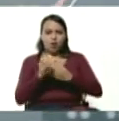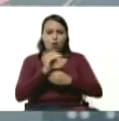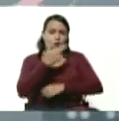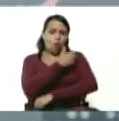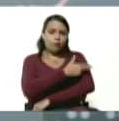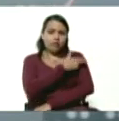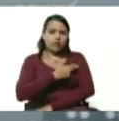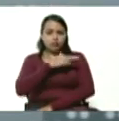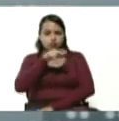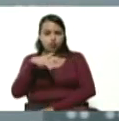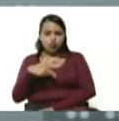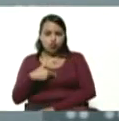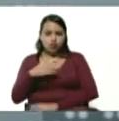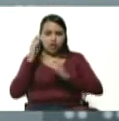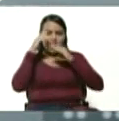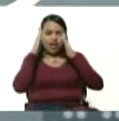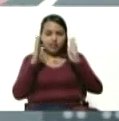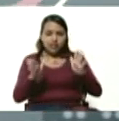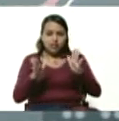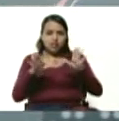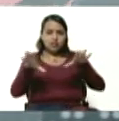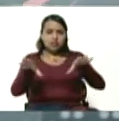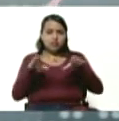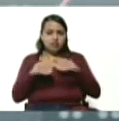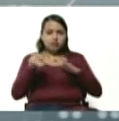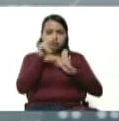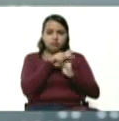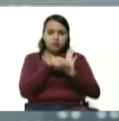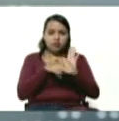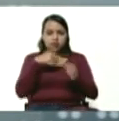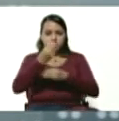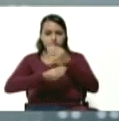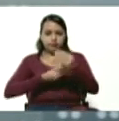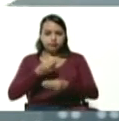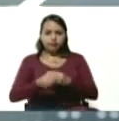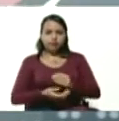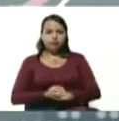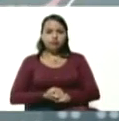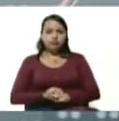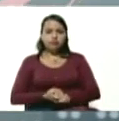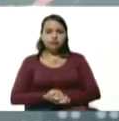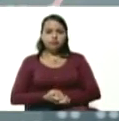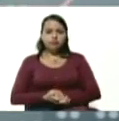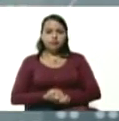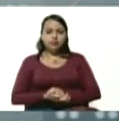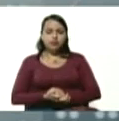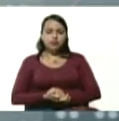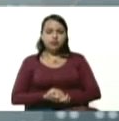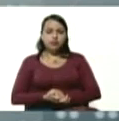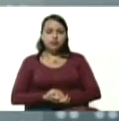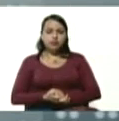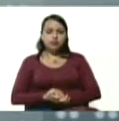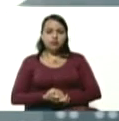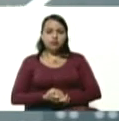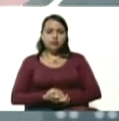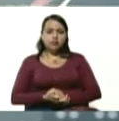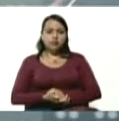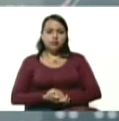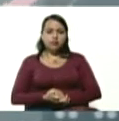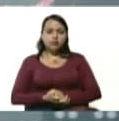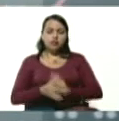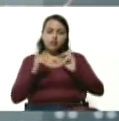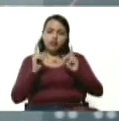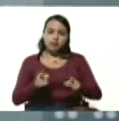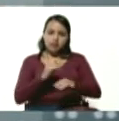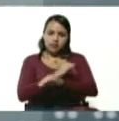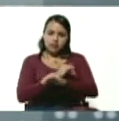atenderlo cumpliendo los protocolos que ya se han establecido para tal fin termino señalando